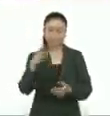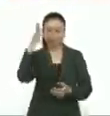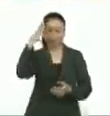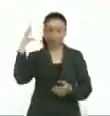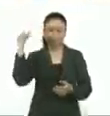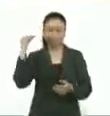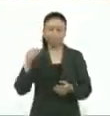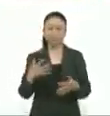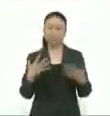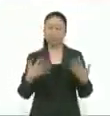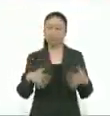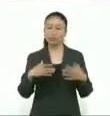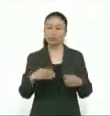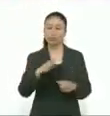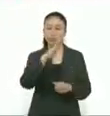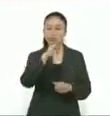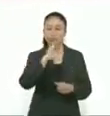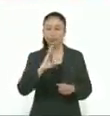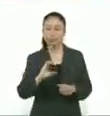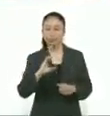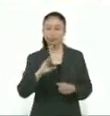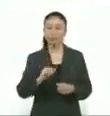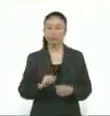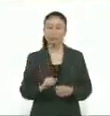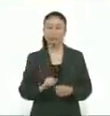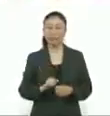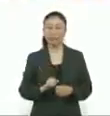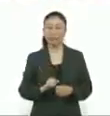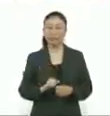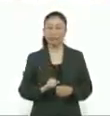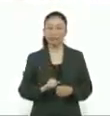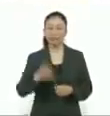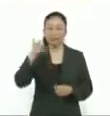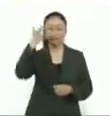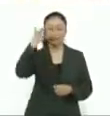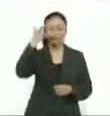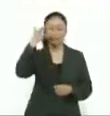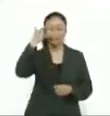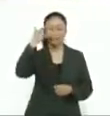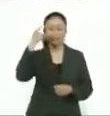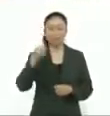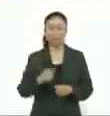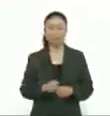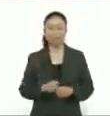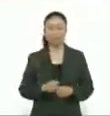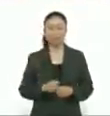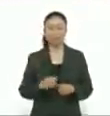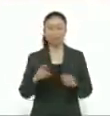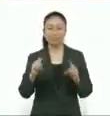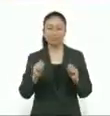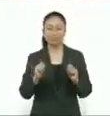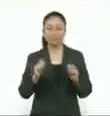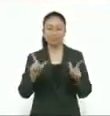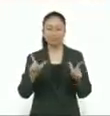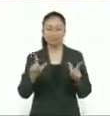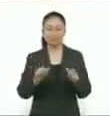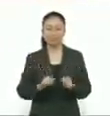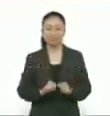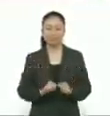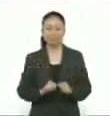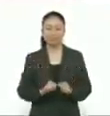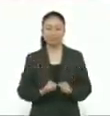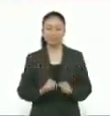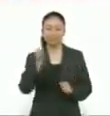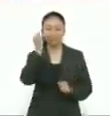Colima, de Baja California, de Campeche, de Tlaxcala,